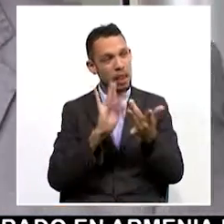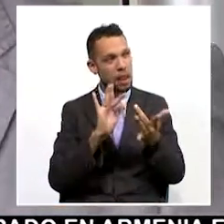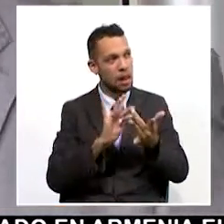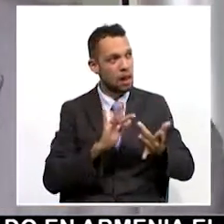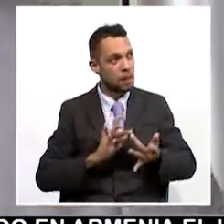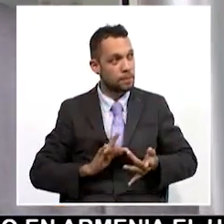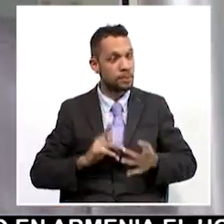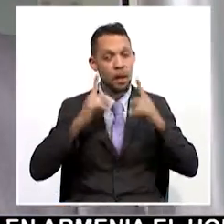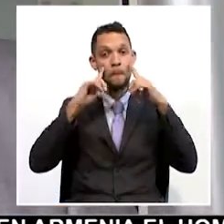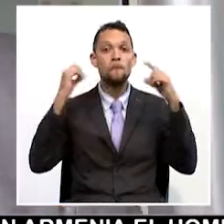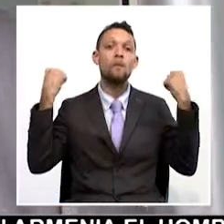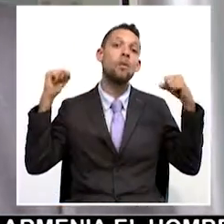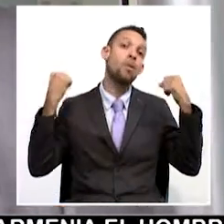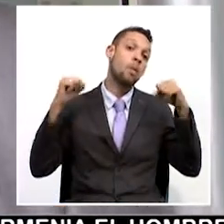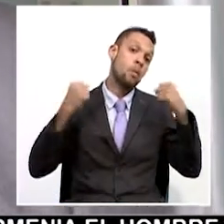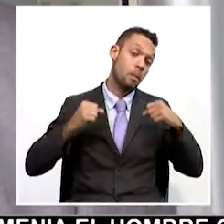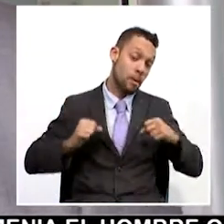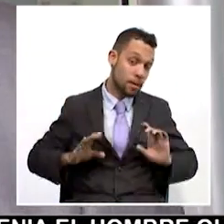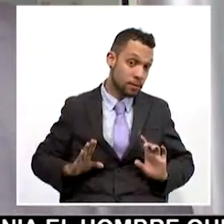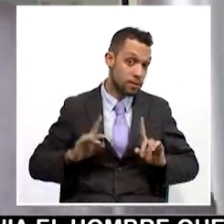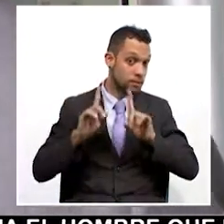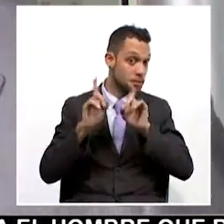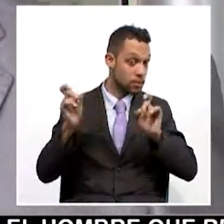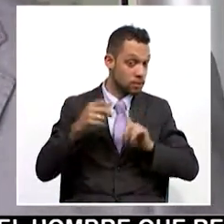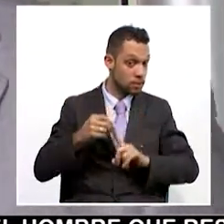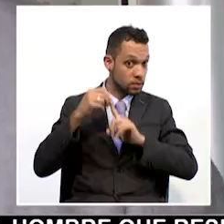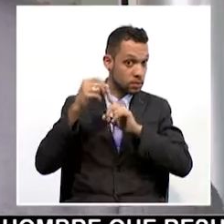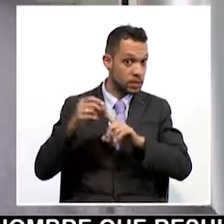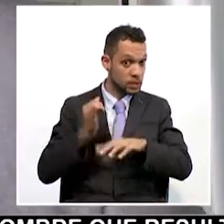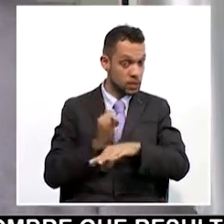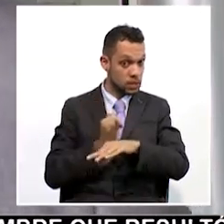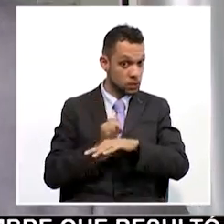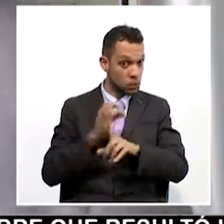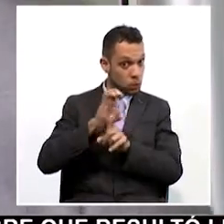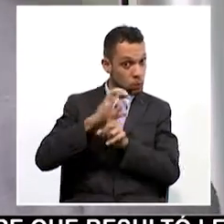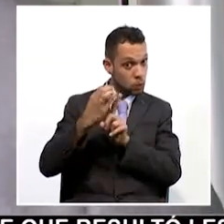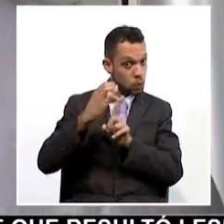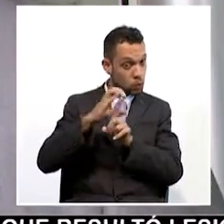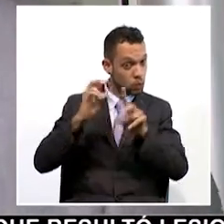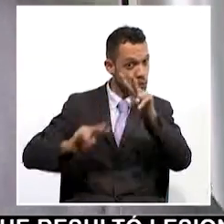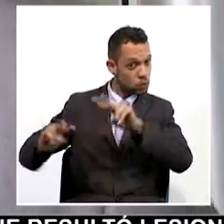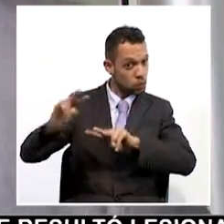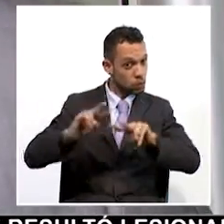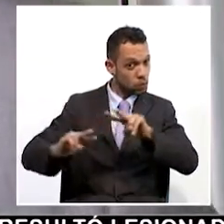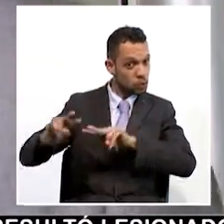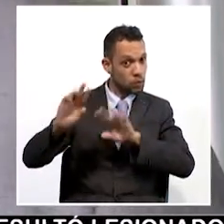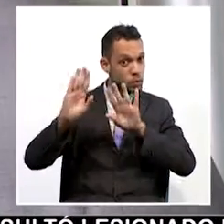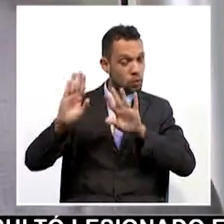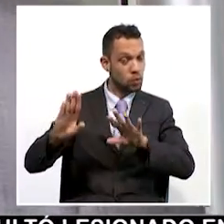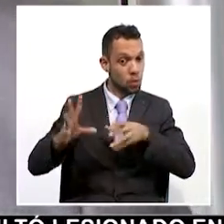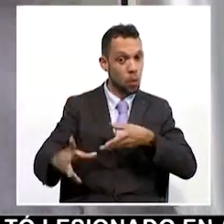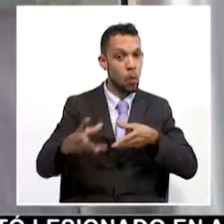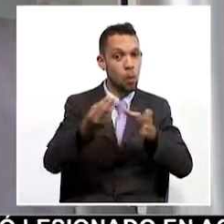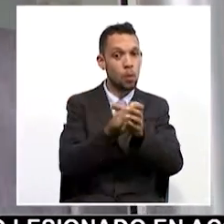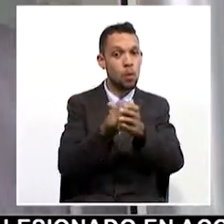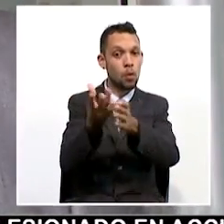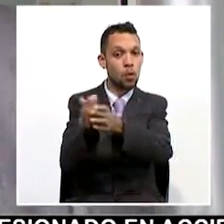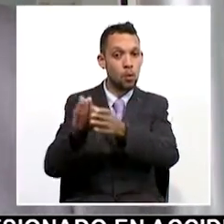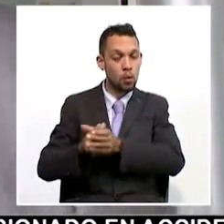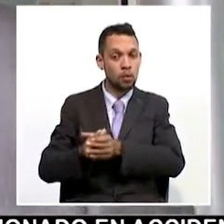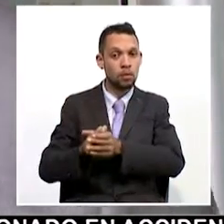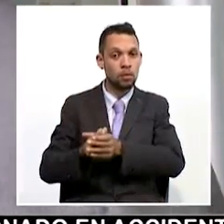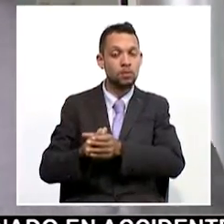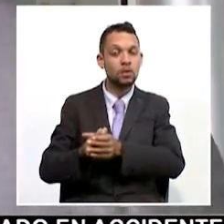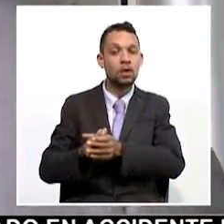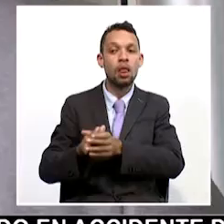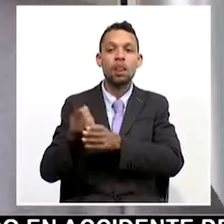preocupado es el tema de que en el Instituto de Cultura y Turismo todo se haga por corporaciones, todo se haga por fundaciones